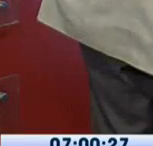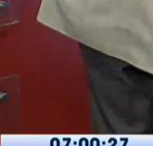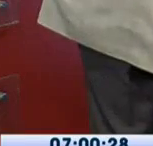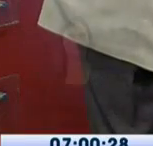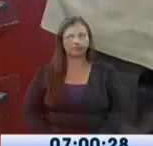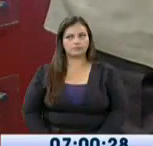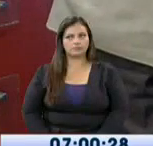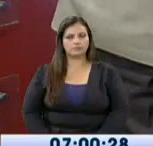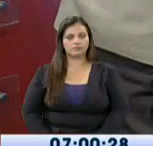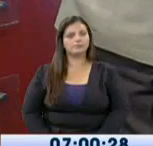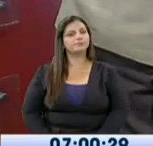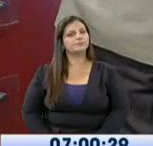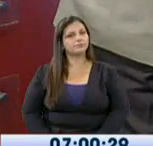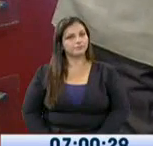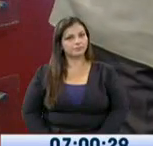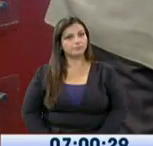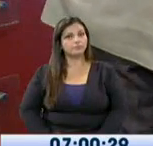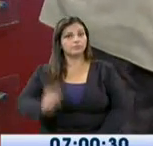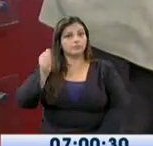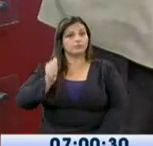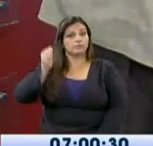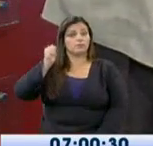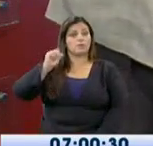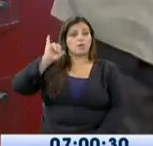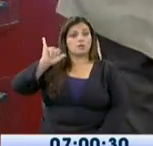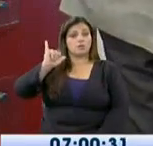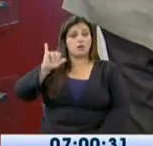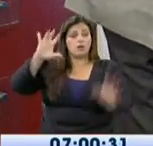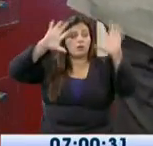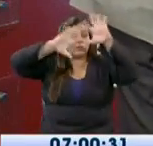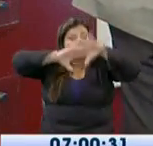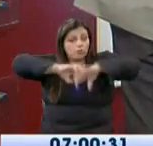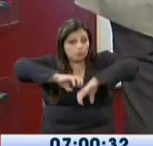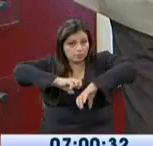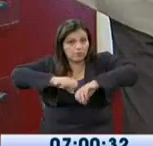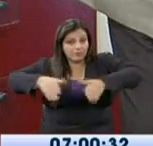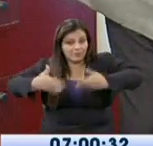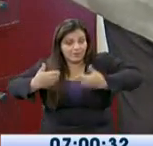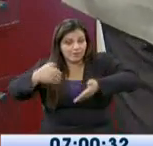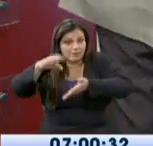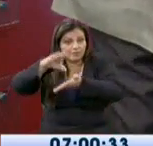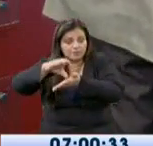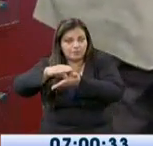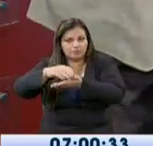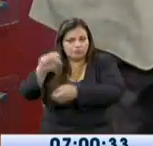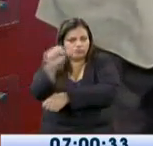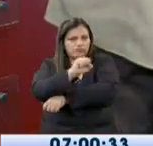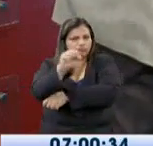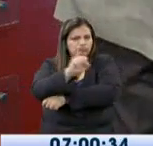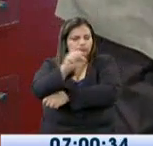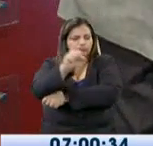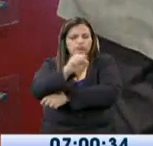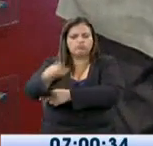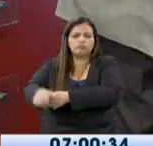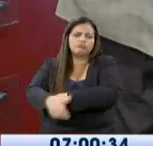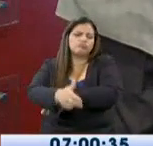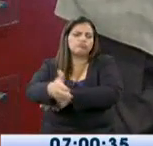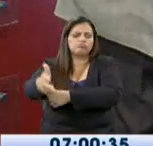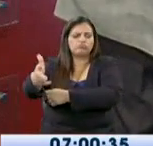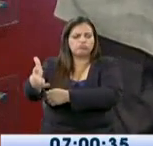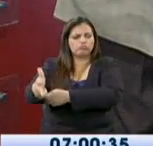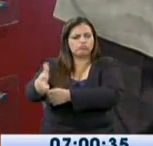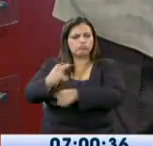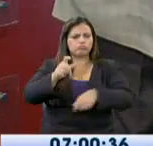sábado en el centro de Guayaquil. Hugo y amigos televidentes, agentes de tránsito y familiares del hombre llegaron al sitio para prestarle